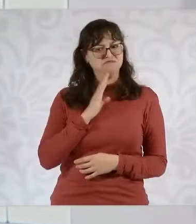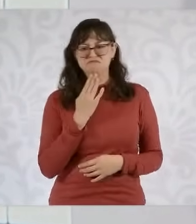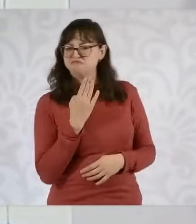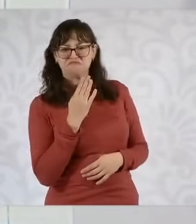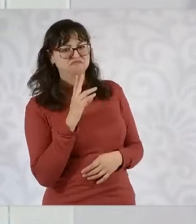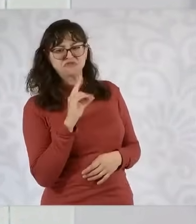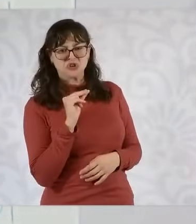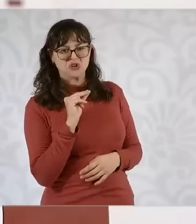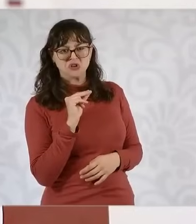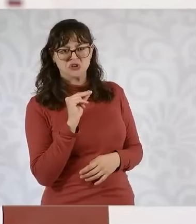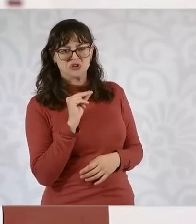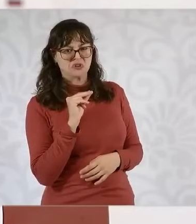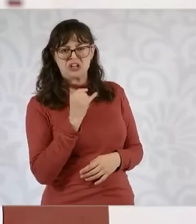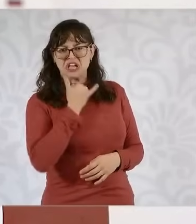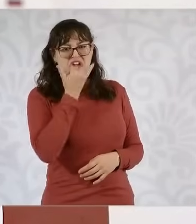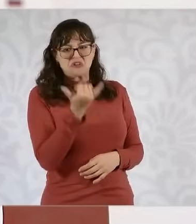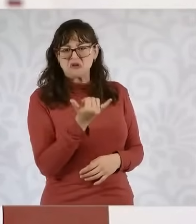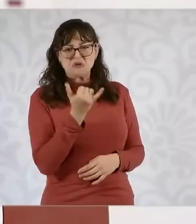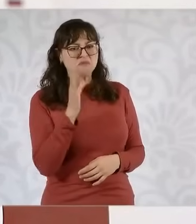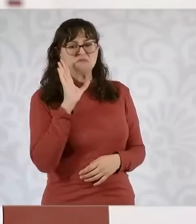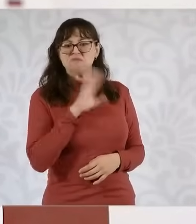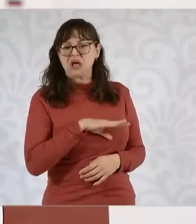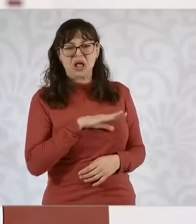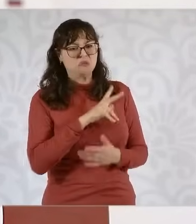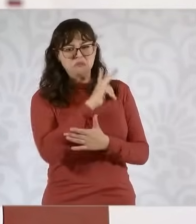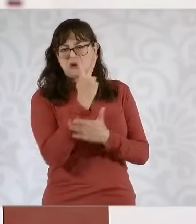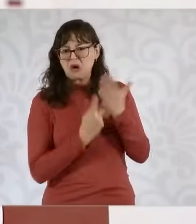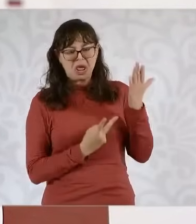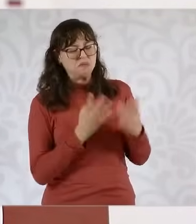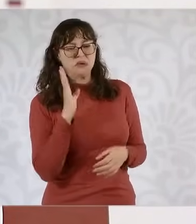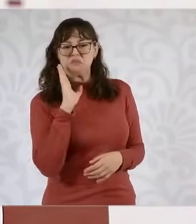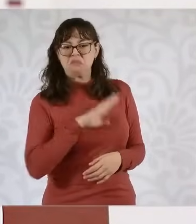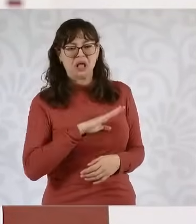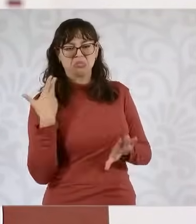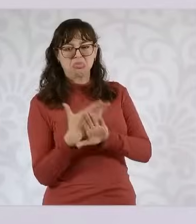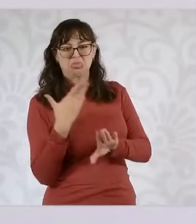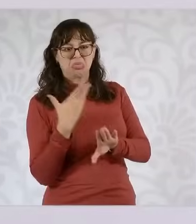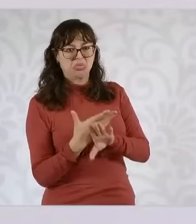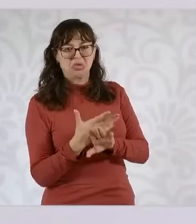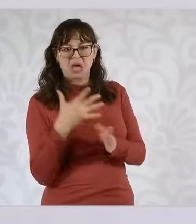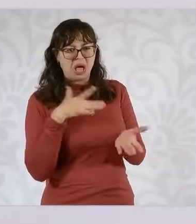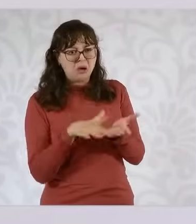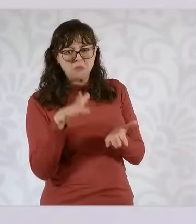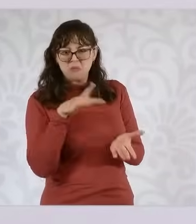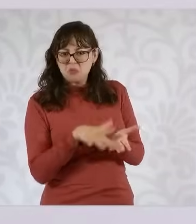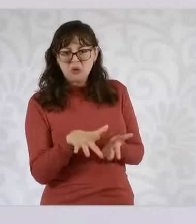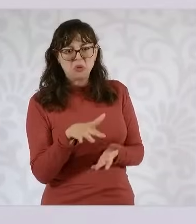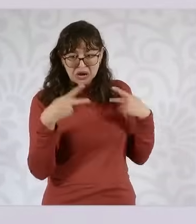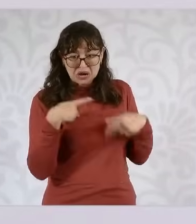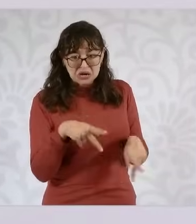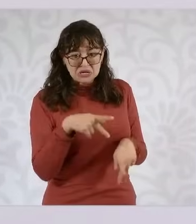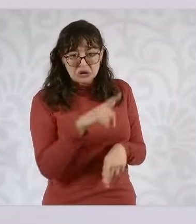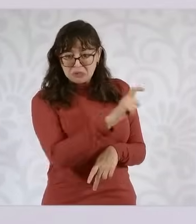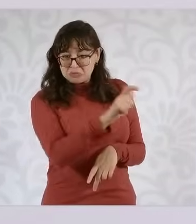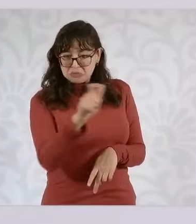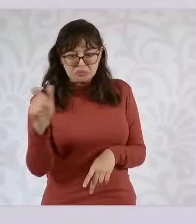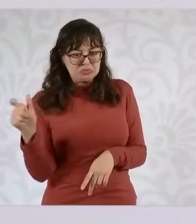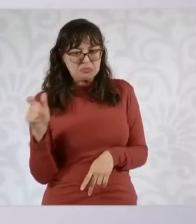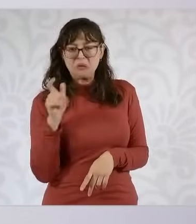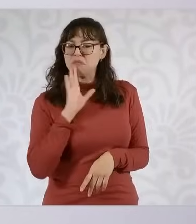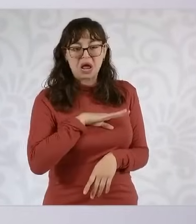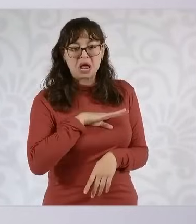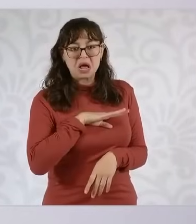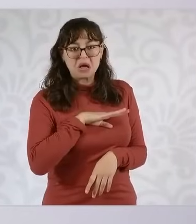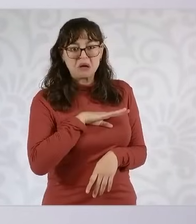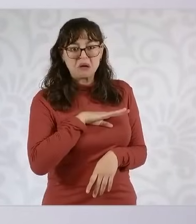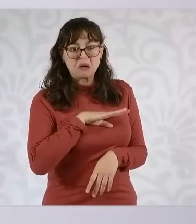que se equivocaron, que ellos nunca han estado a favor de los programas sociales, de apoyar de manera directa a la gente, al